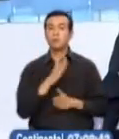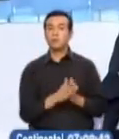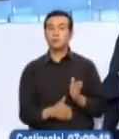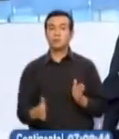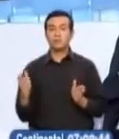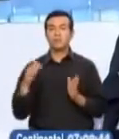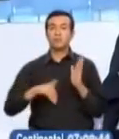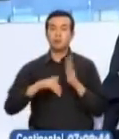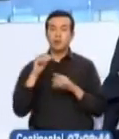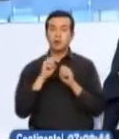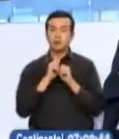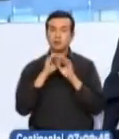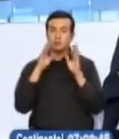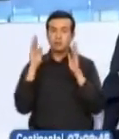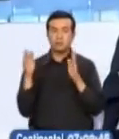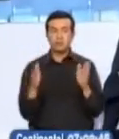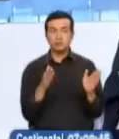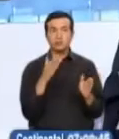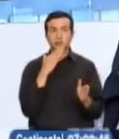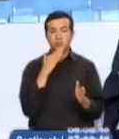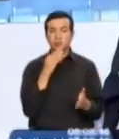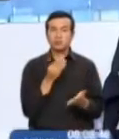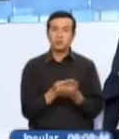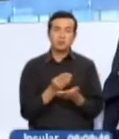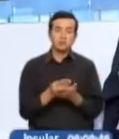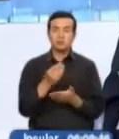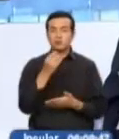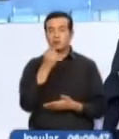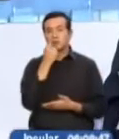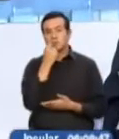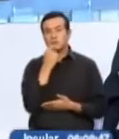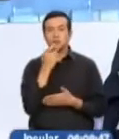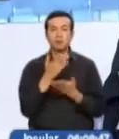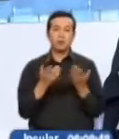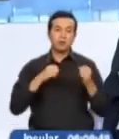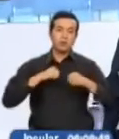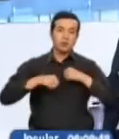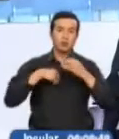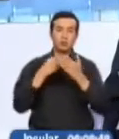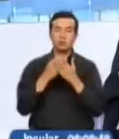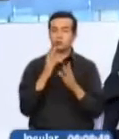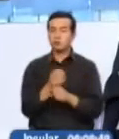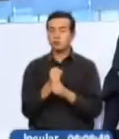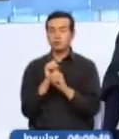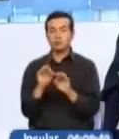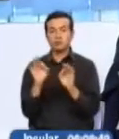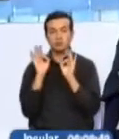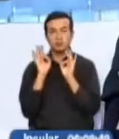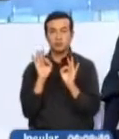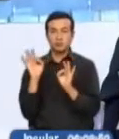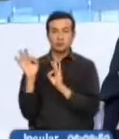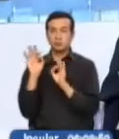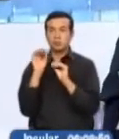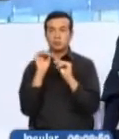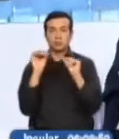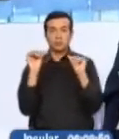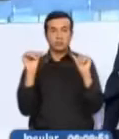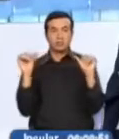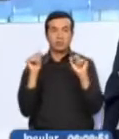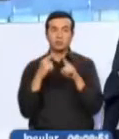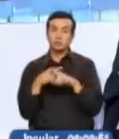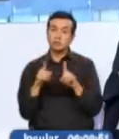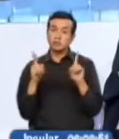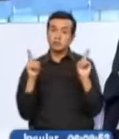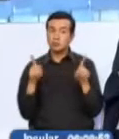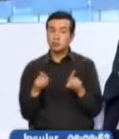mayor cobertura a través de la adquisición de medicamentos oportunos ágiles seguros eficaces de calidad pero también